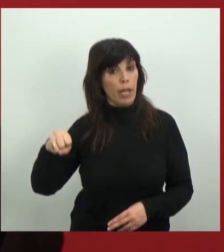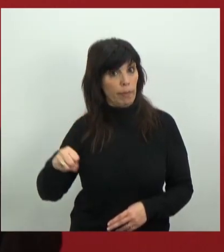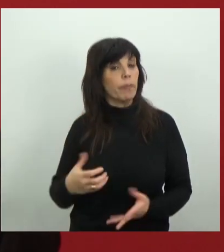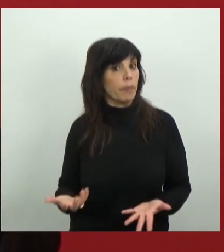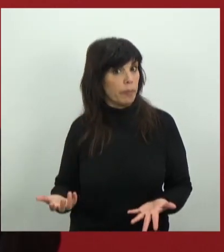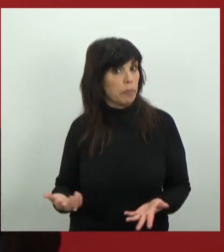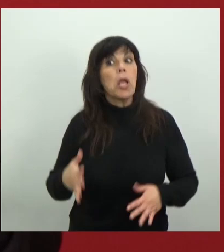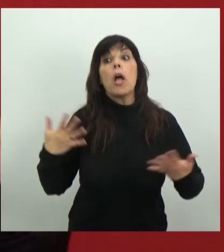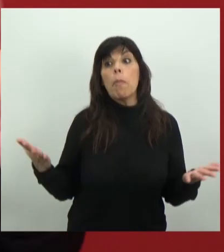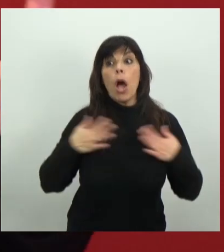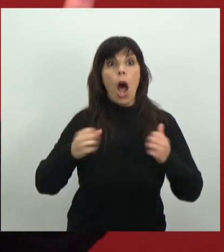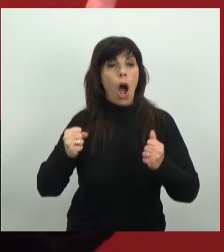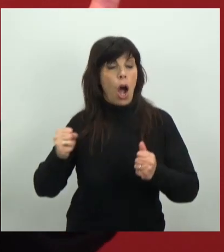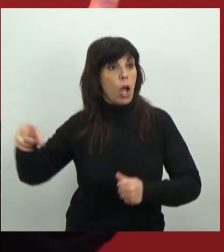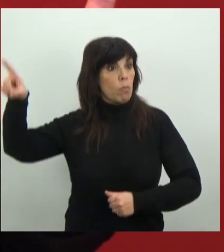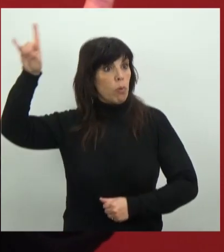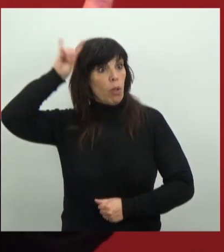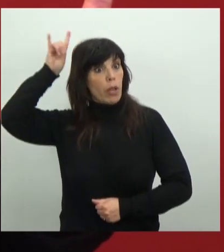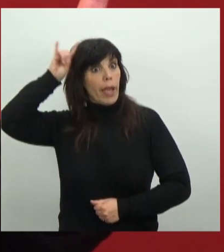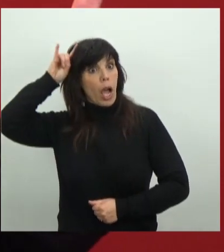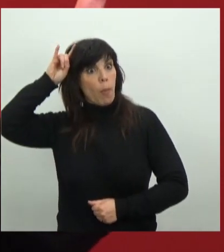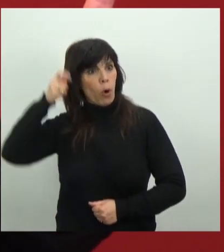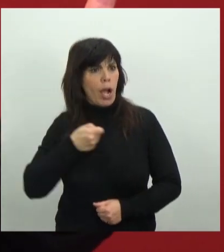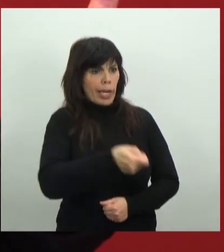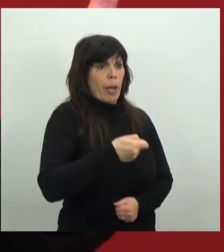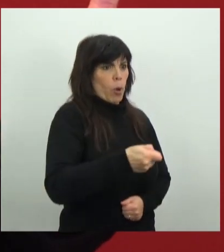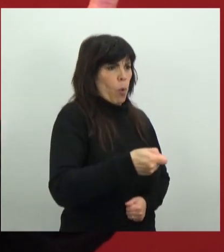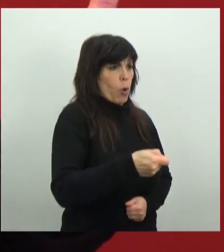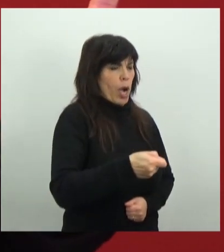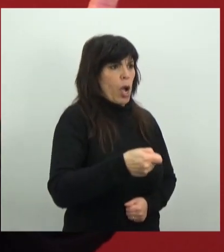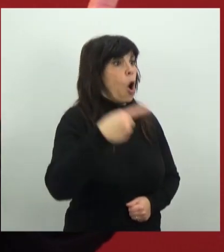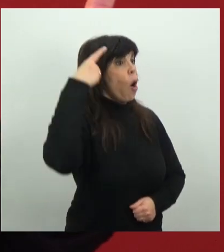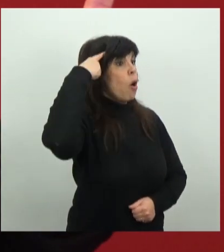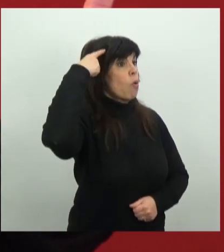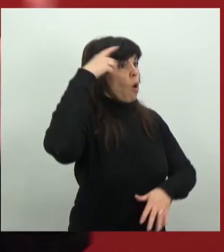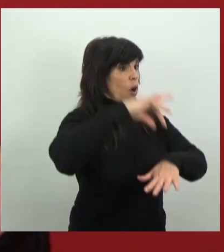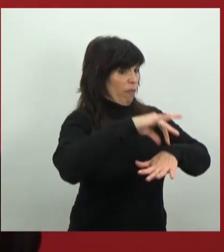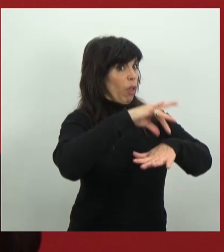que provocan los mismos síntomas que una epilepsia.